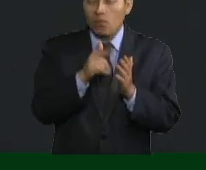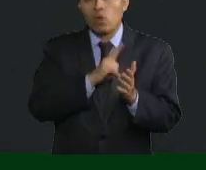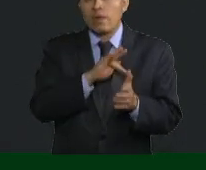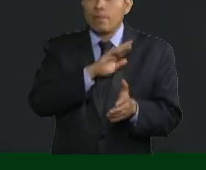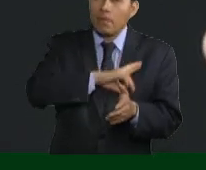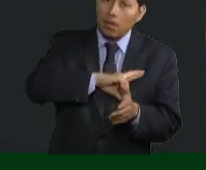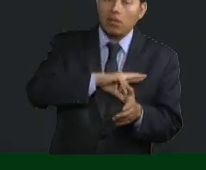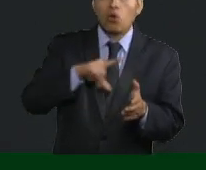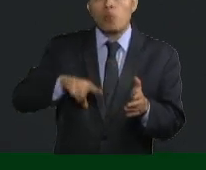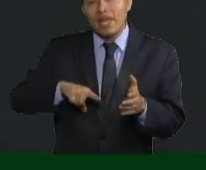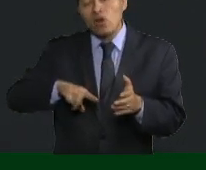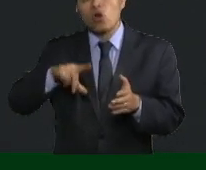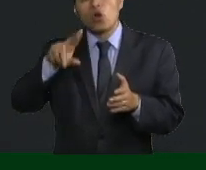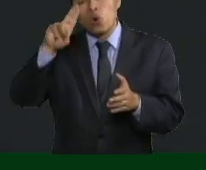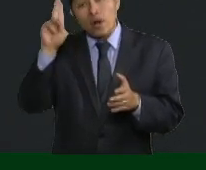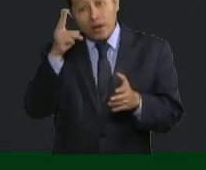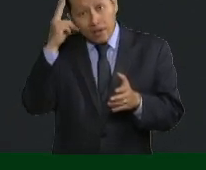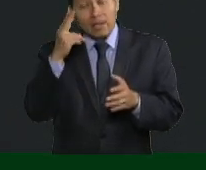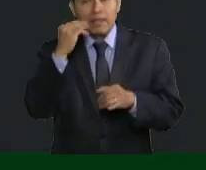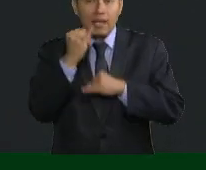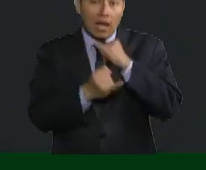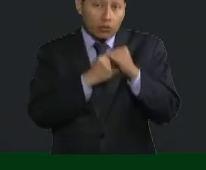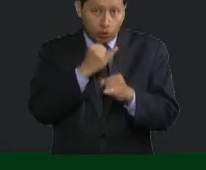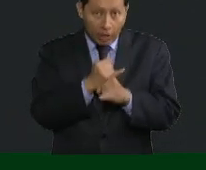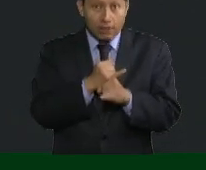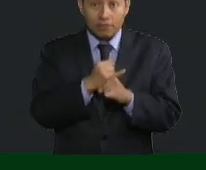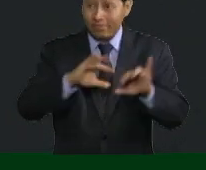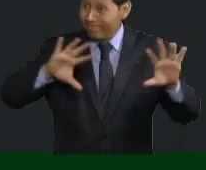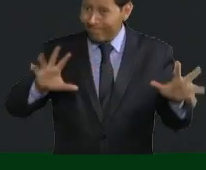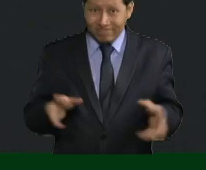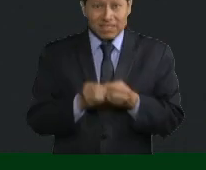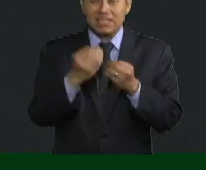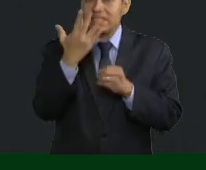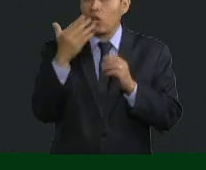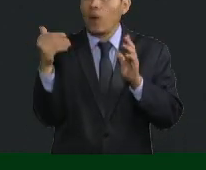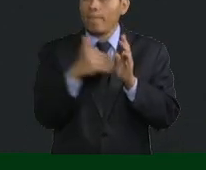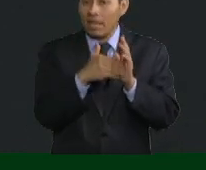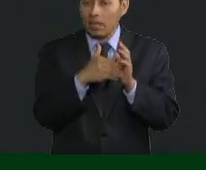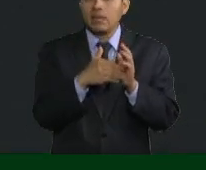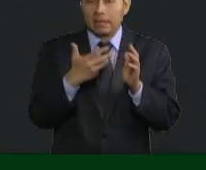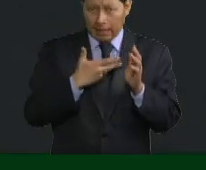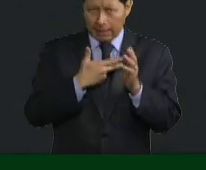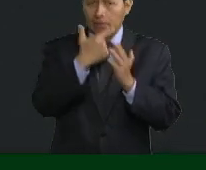como sector público y académico e internacional. 5,000 con registro.